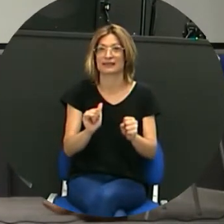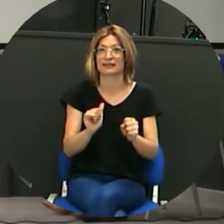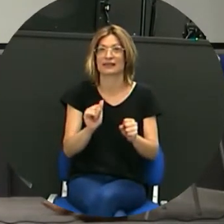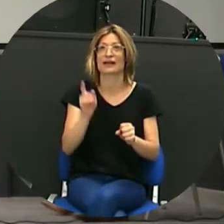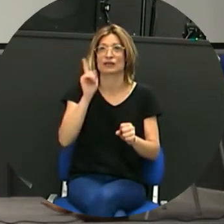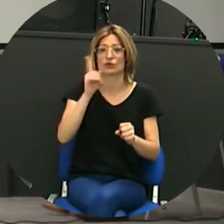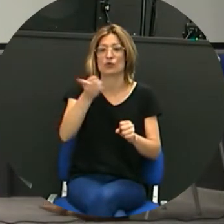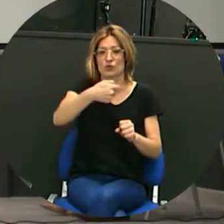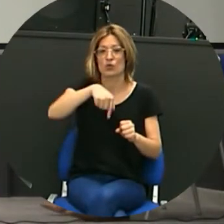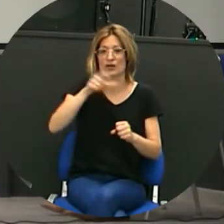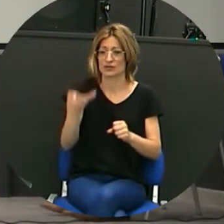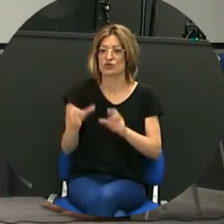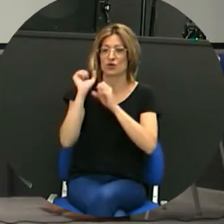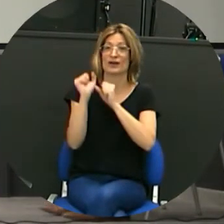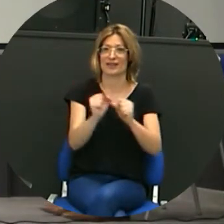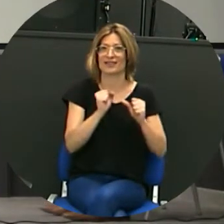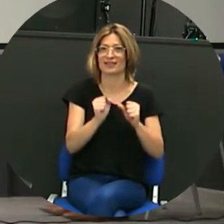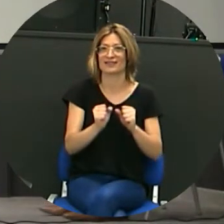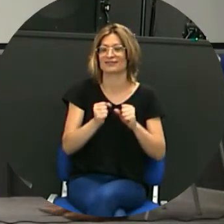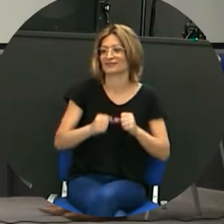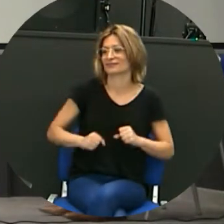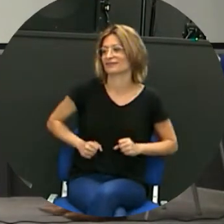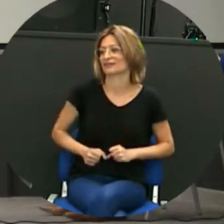nuestro Redentor.